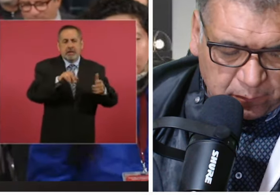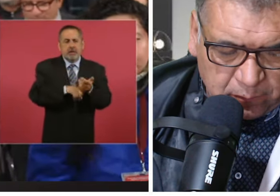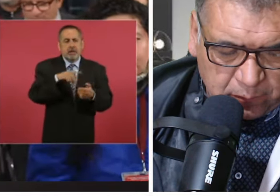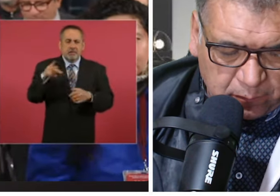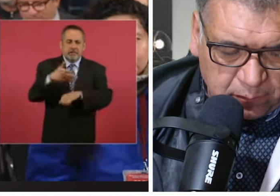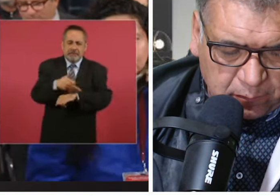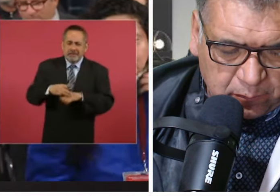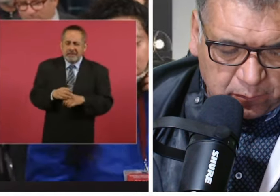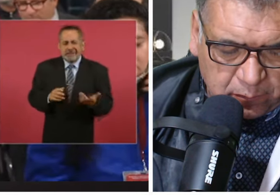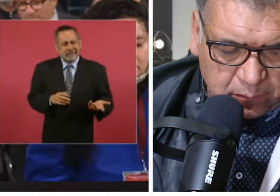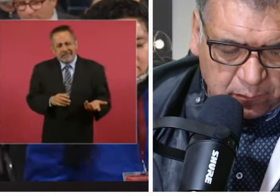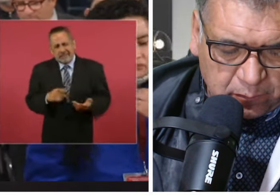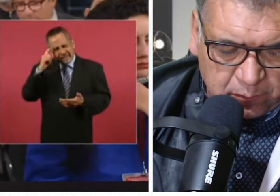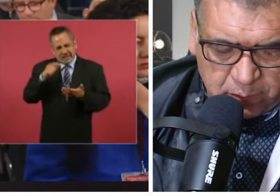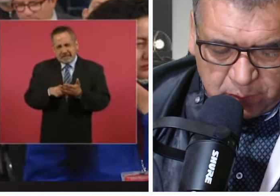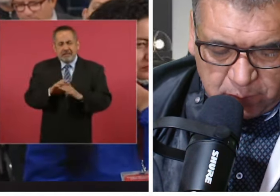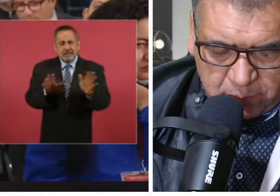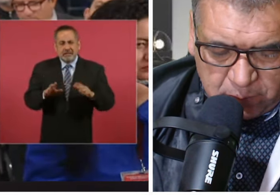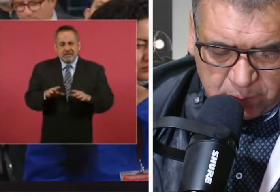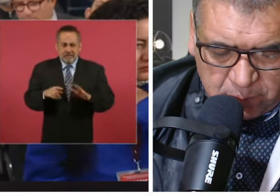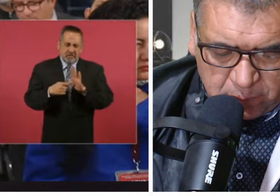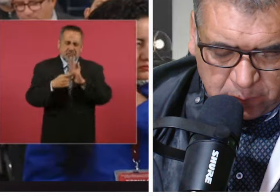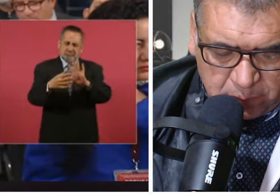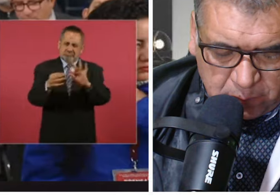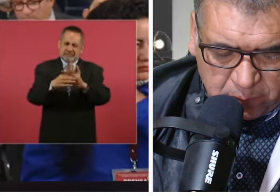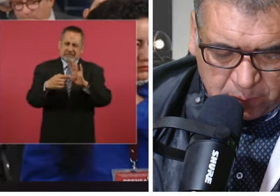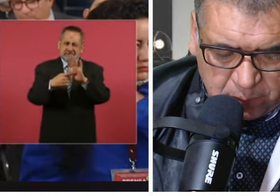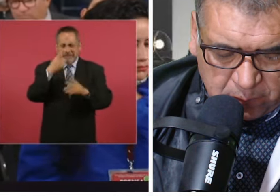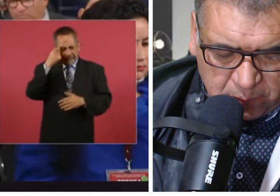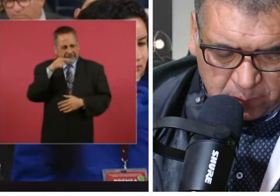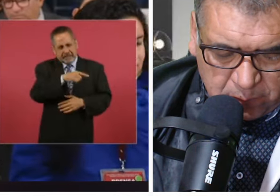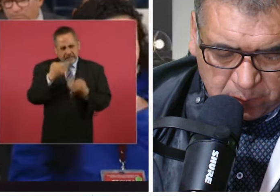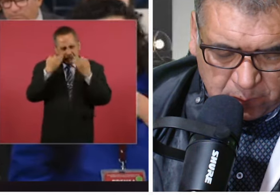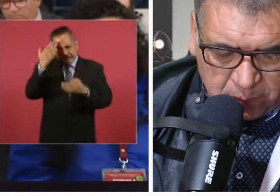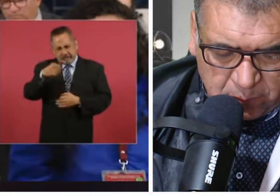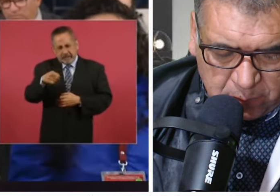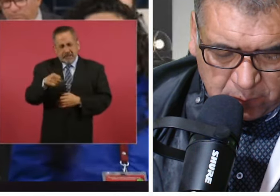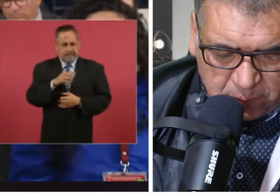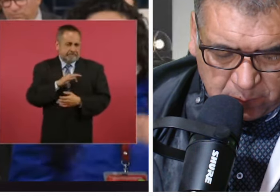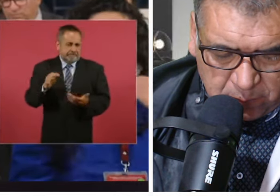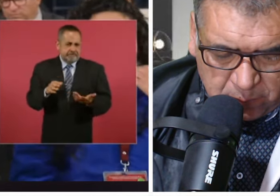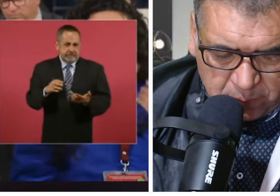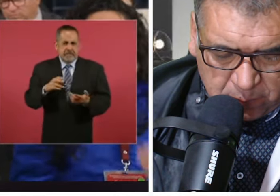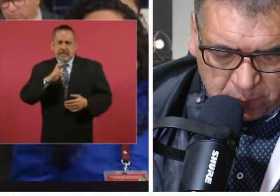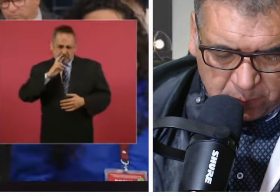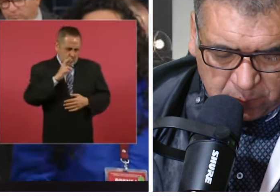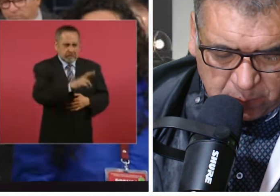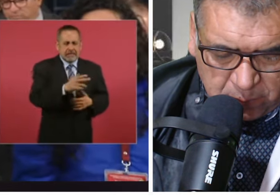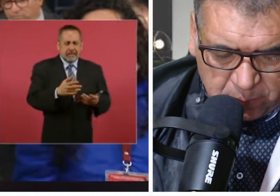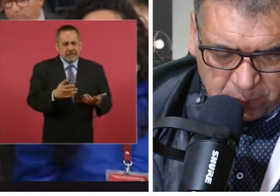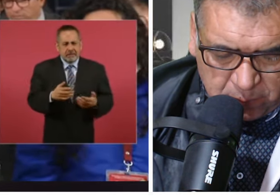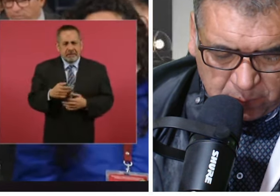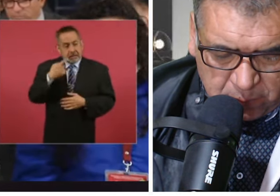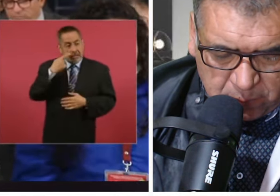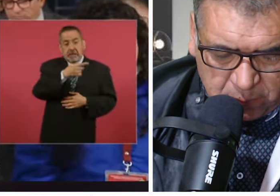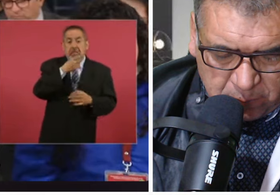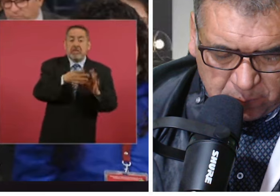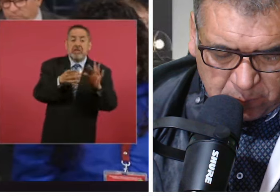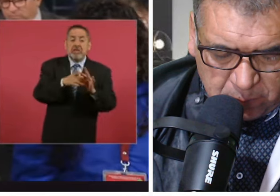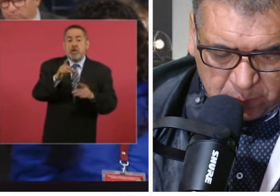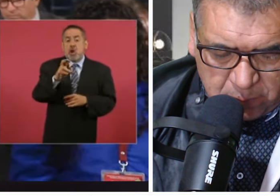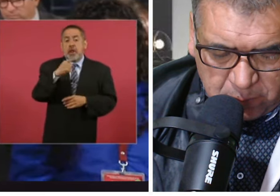familia. Creo que es importante sacarlo aquí, tocarlo aquí, para que también usted tenga la posibilidad de la réplica. Está observando que el señor Loret